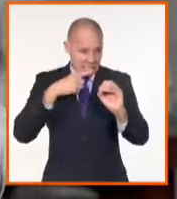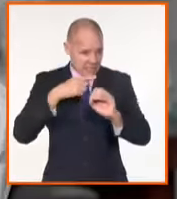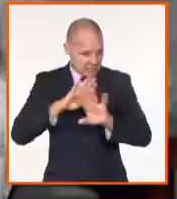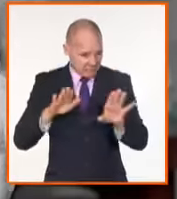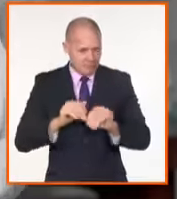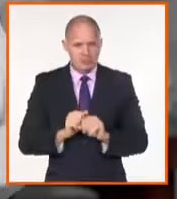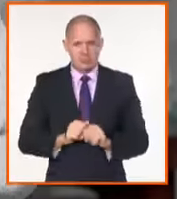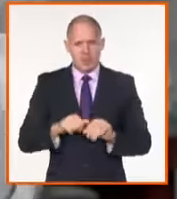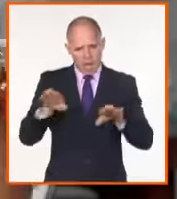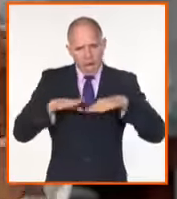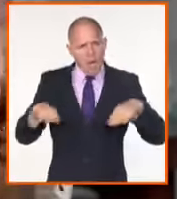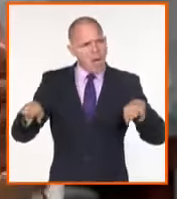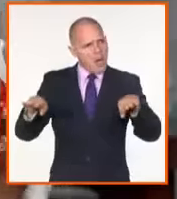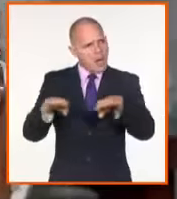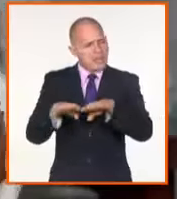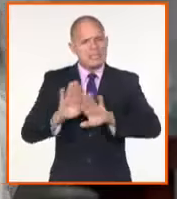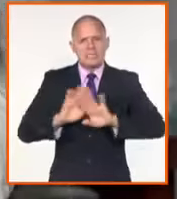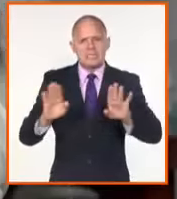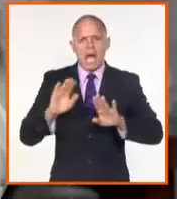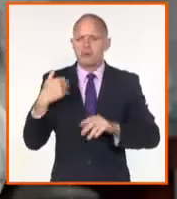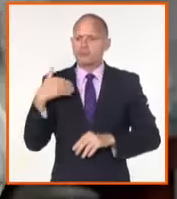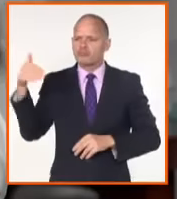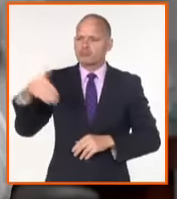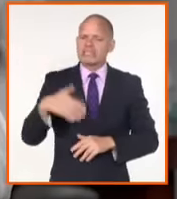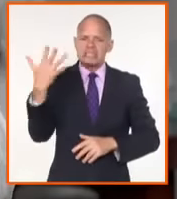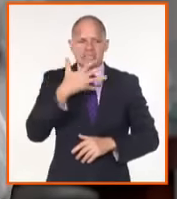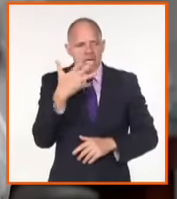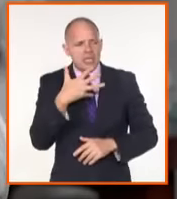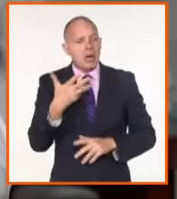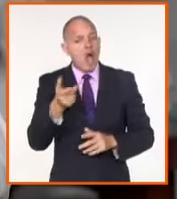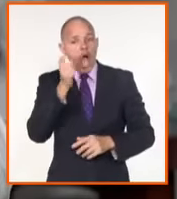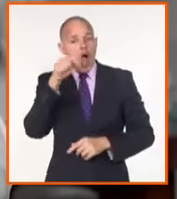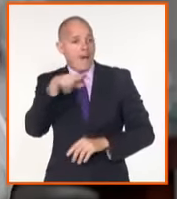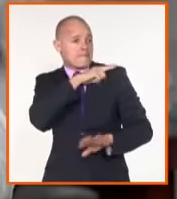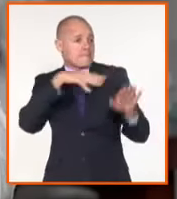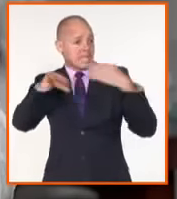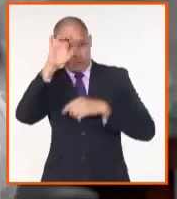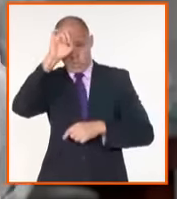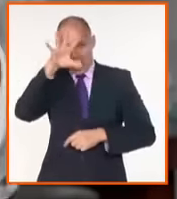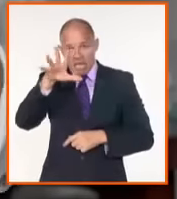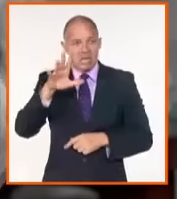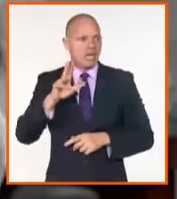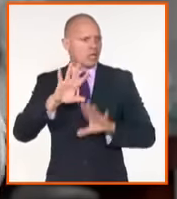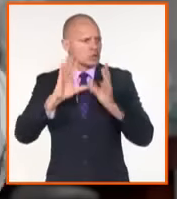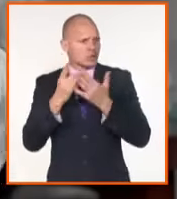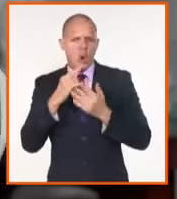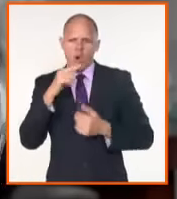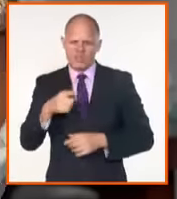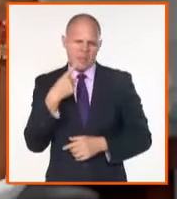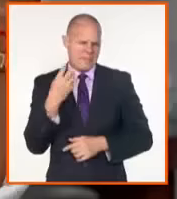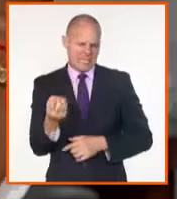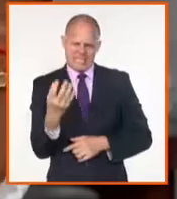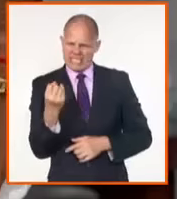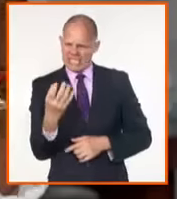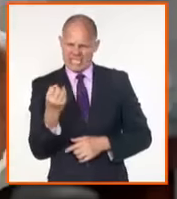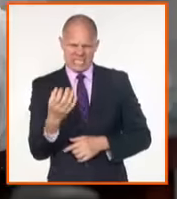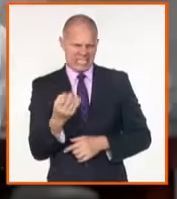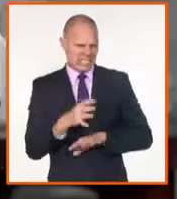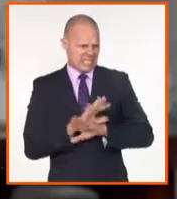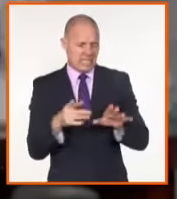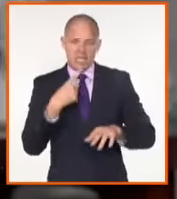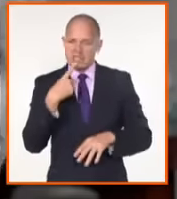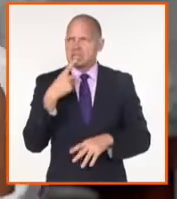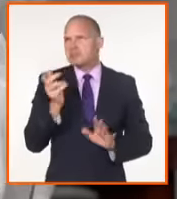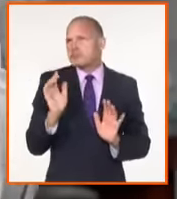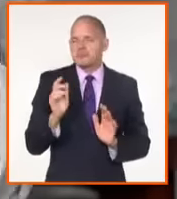Energía, que nos convenció a todos de que efectivamente eso no se iba a producir, anunció fecha. Para el 3 de